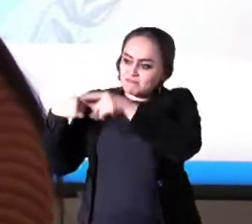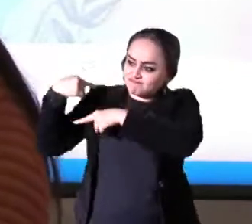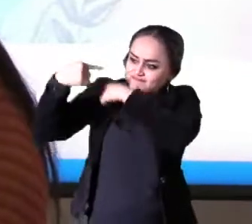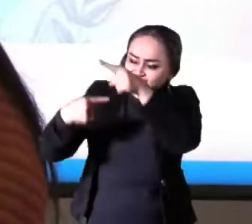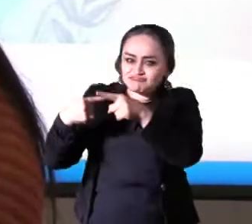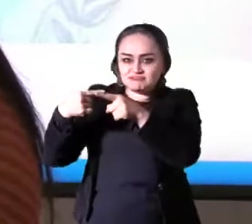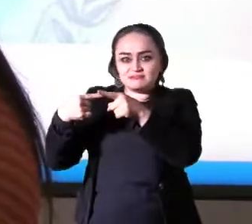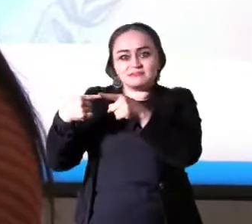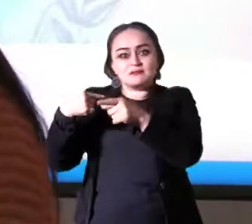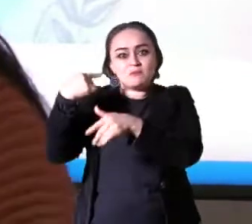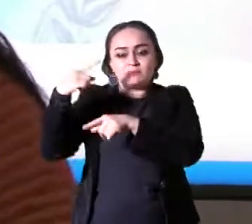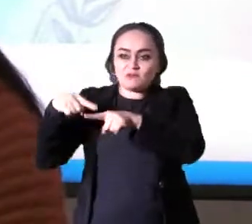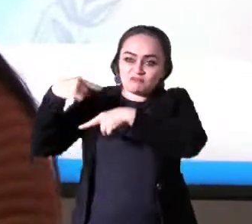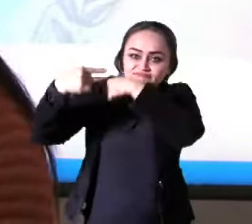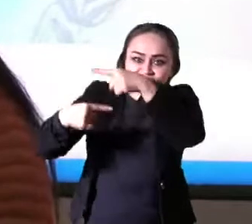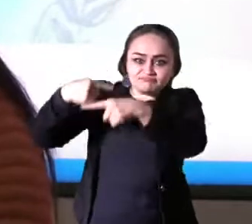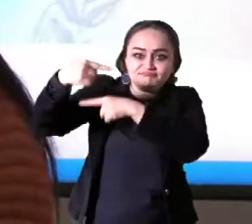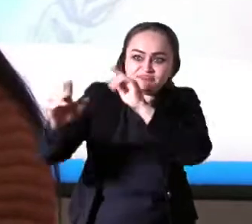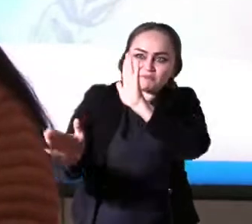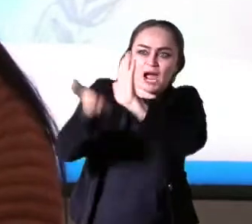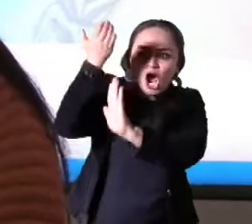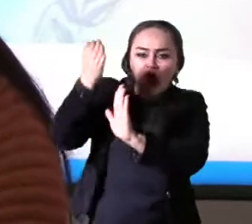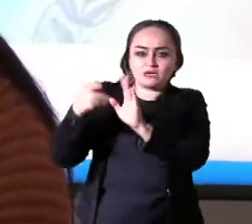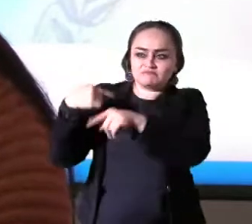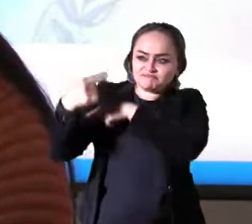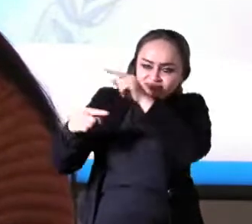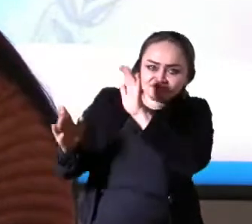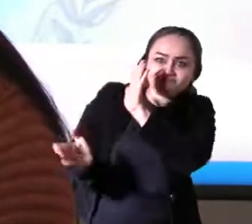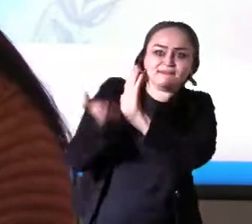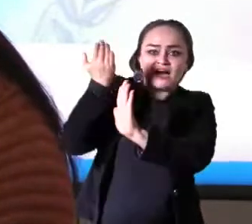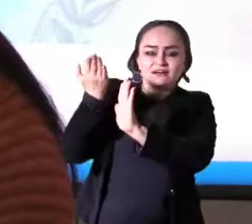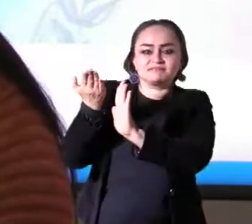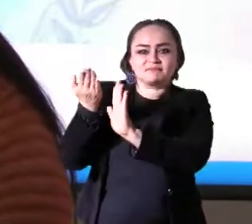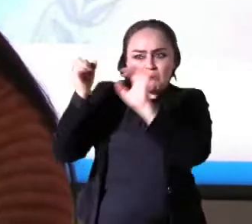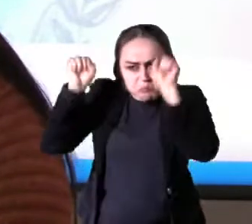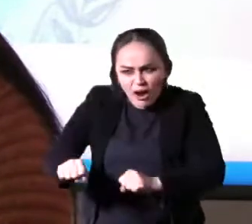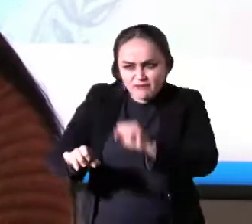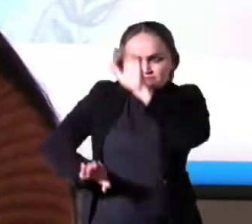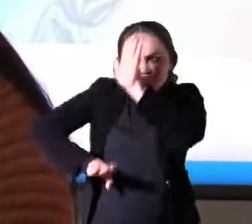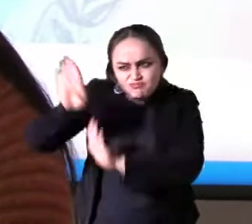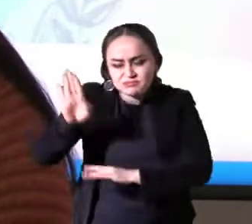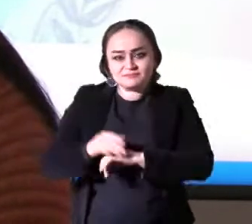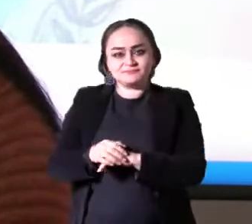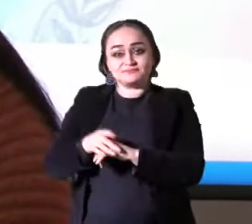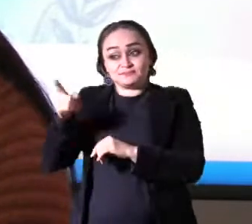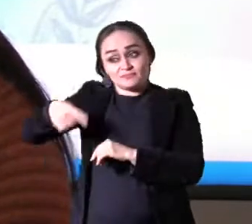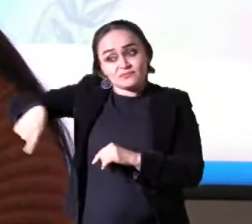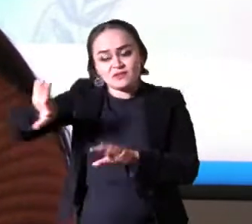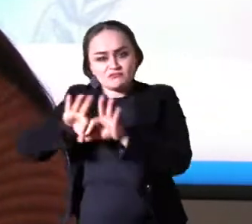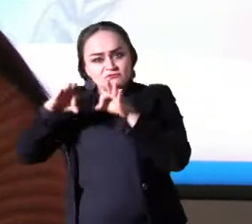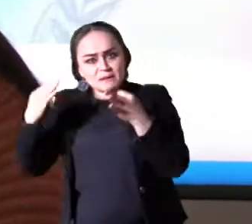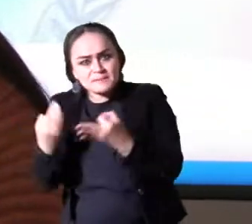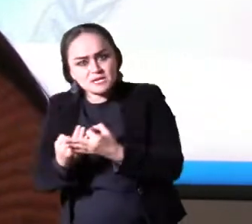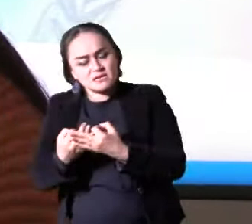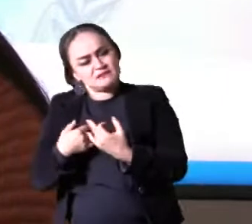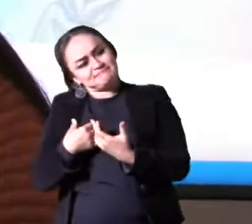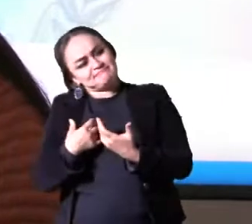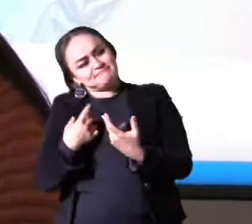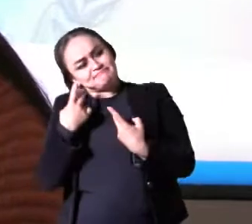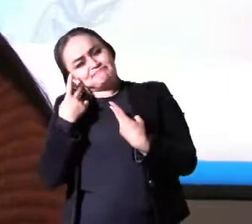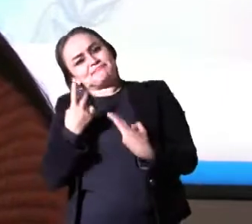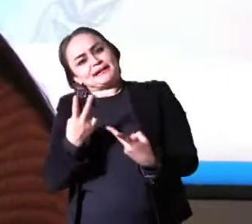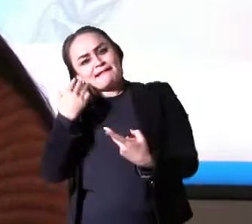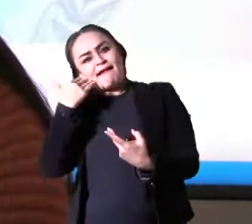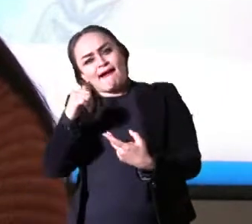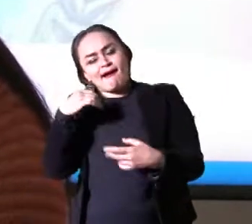muy pocos miembros de la familia conocíamos de primera mano la trascendencia de su trabajo porque